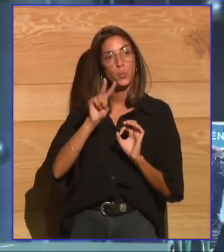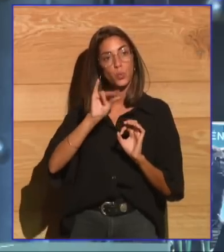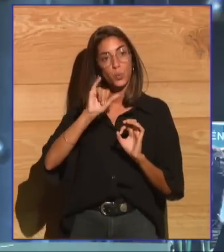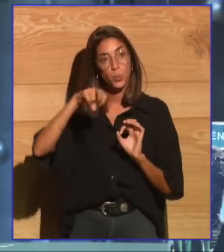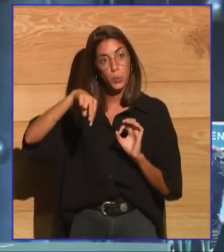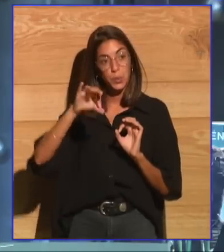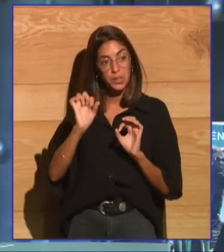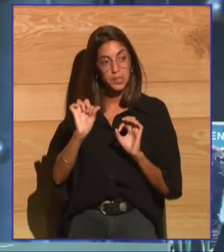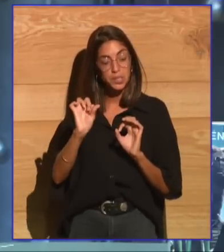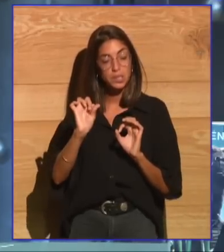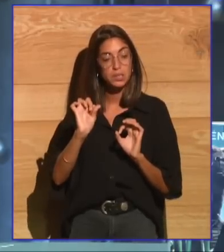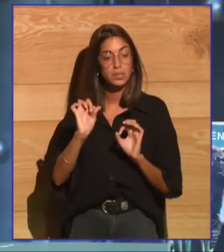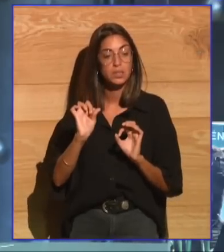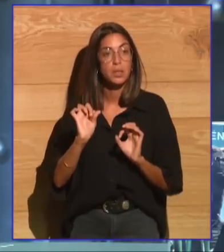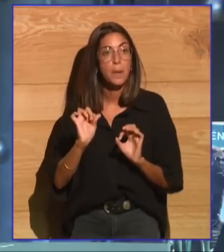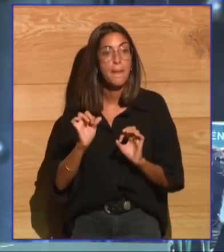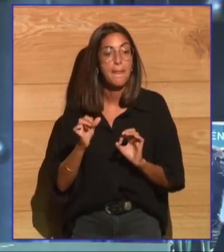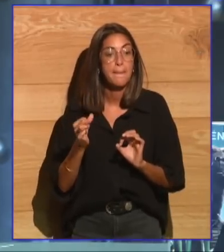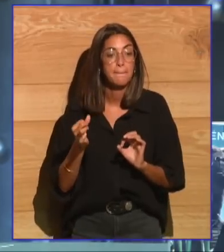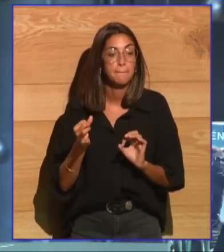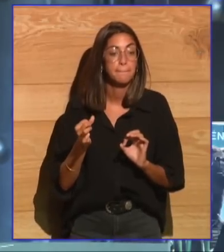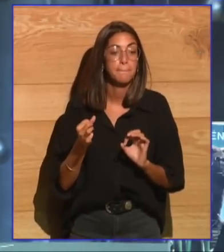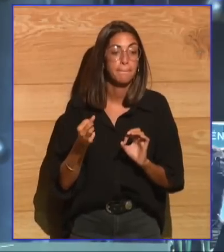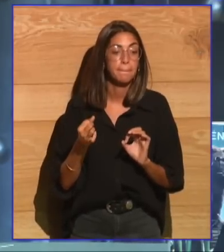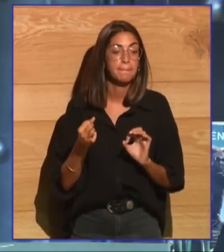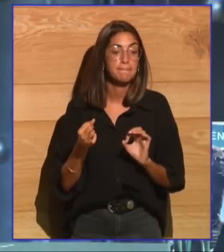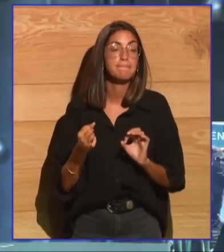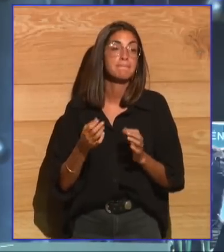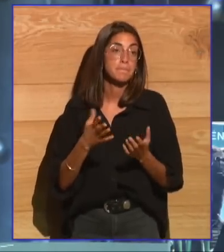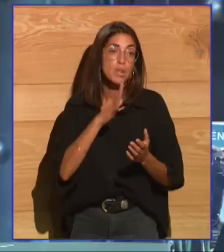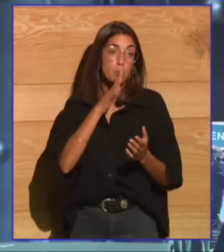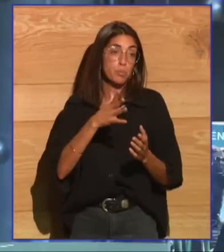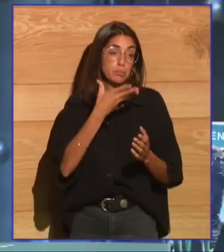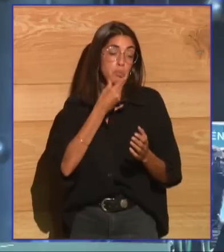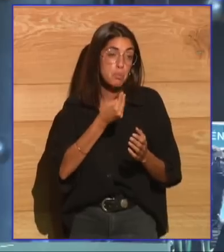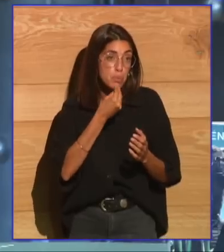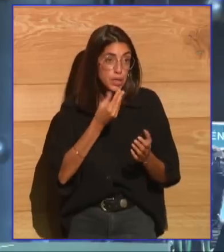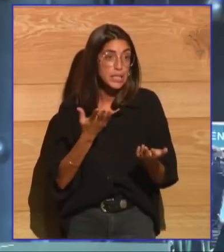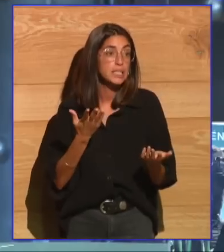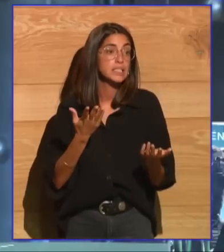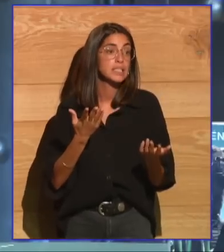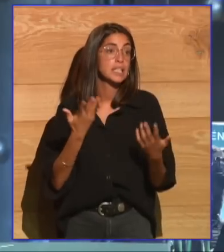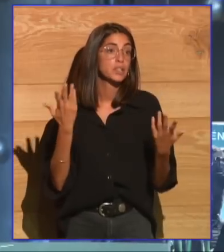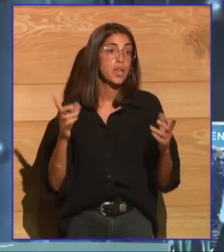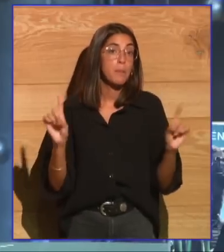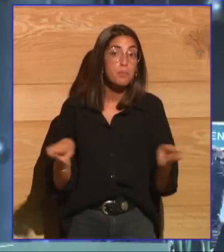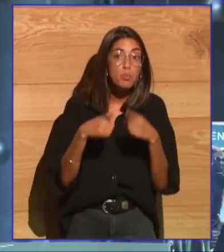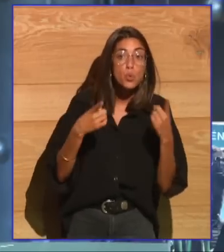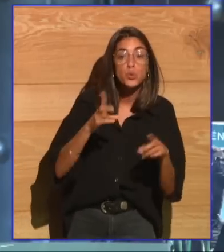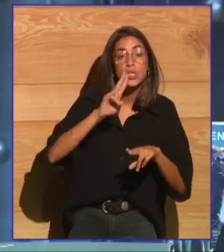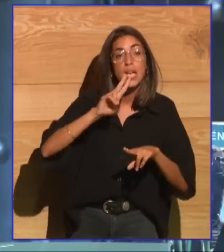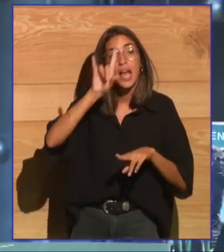también por su conocimiento de la música negra a lo largo de toda la historia del país de los